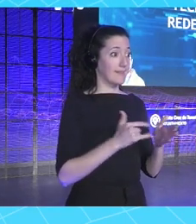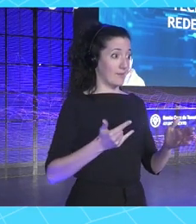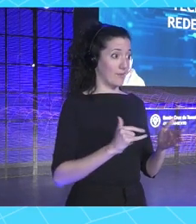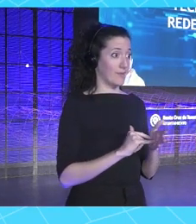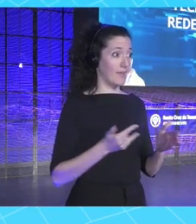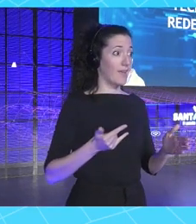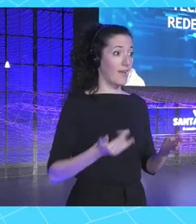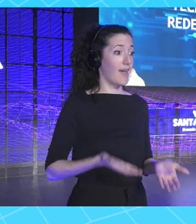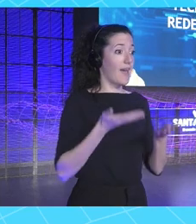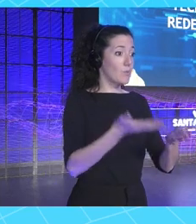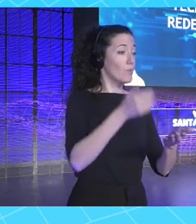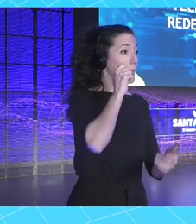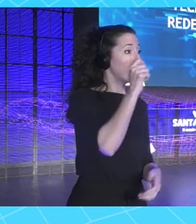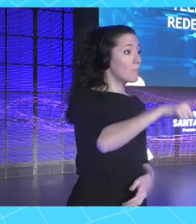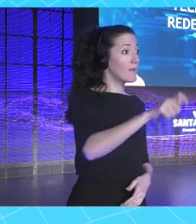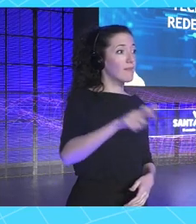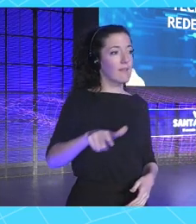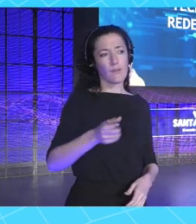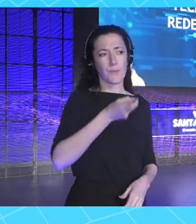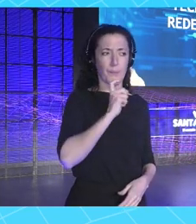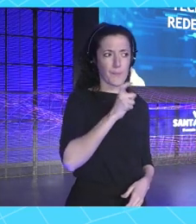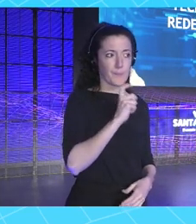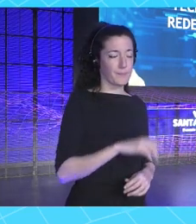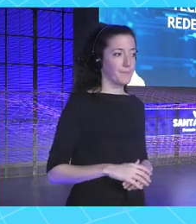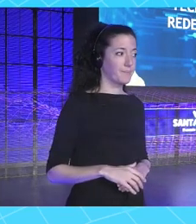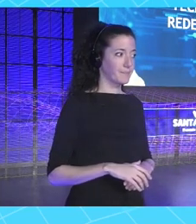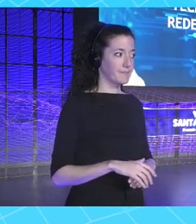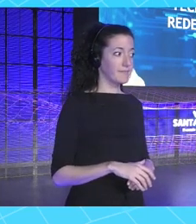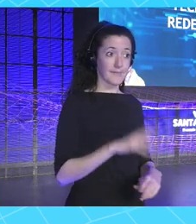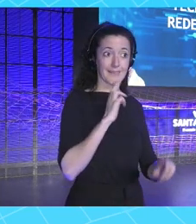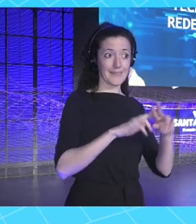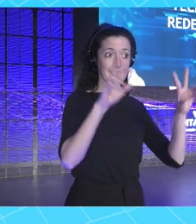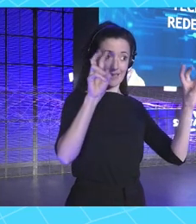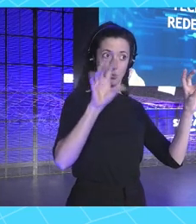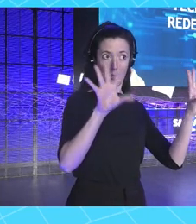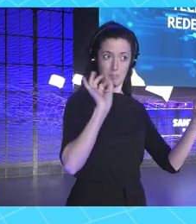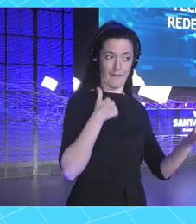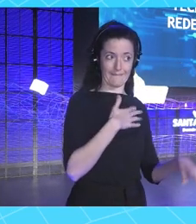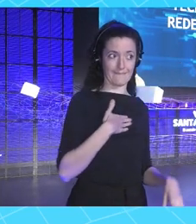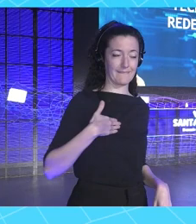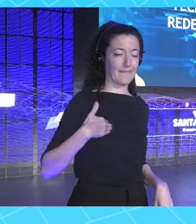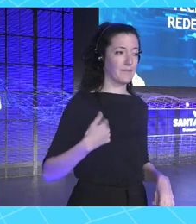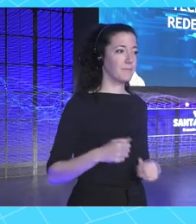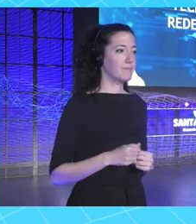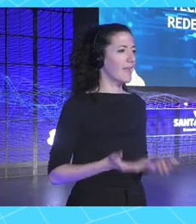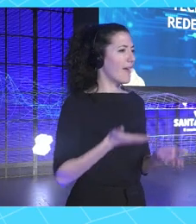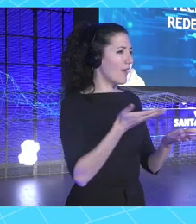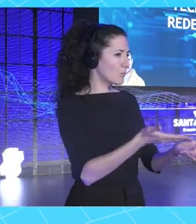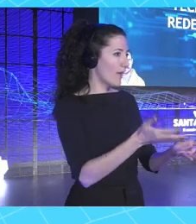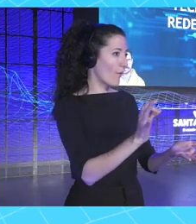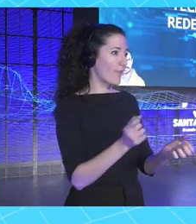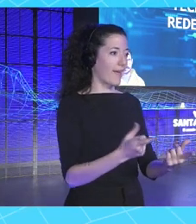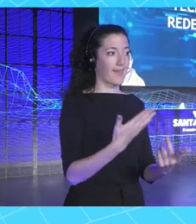a la humanidad ahora mismo iba a ser mi título y dije ayuda o entretiene